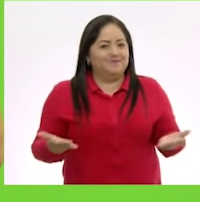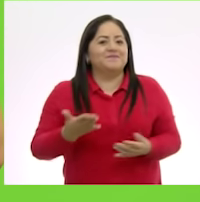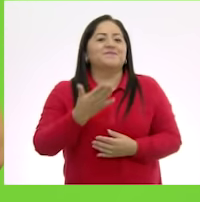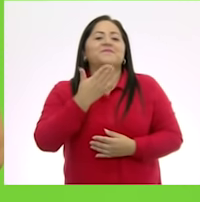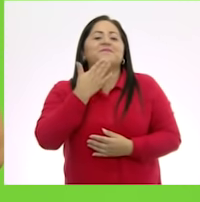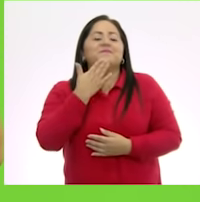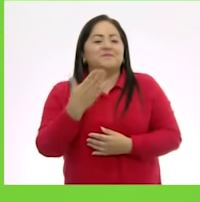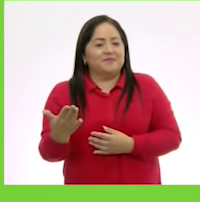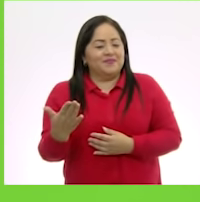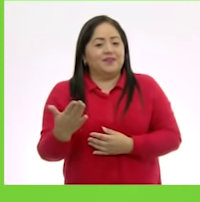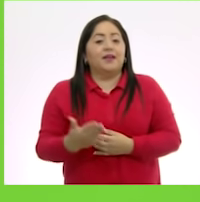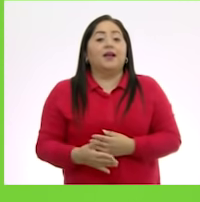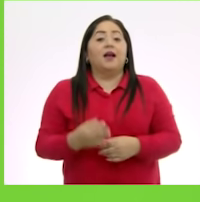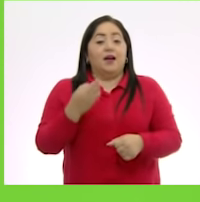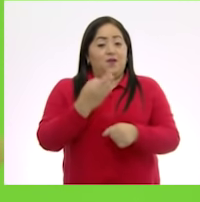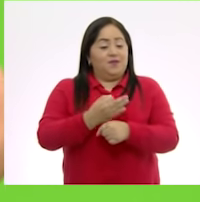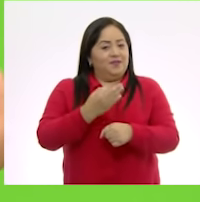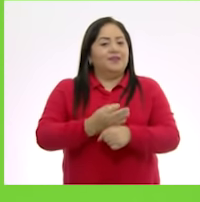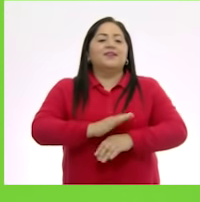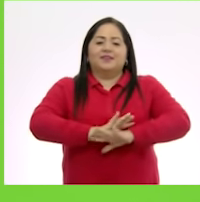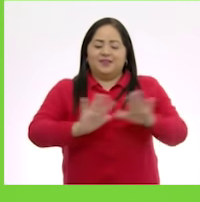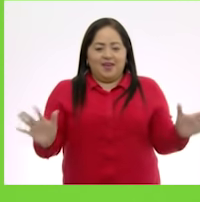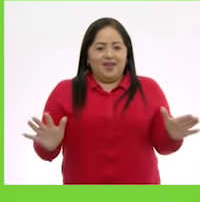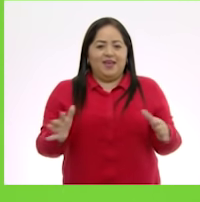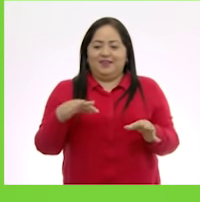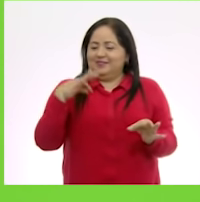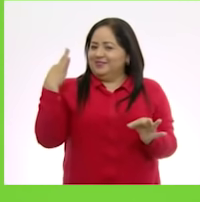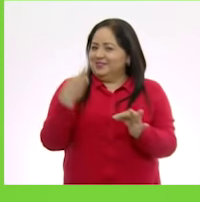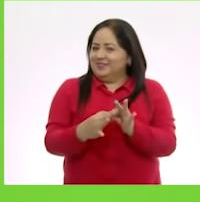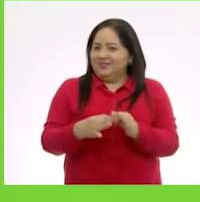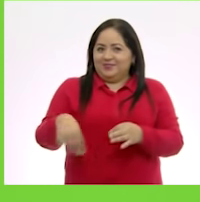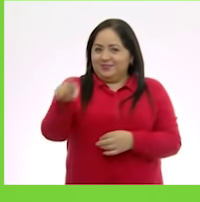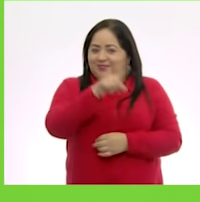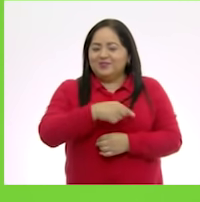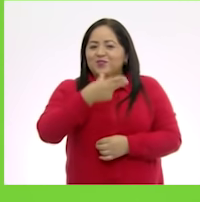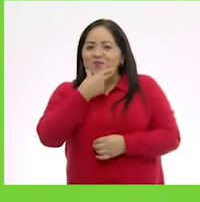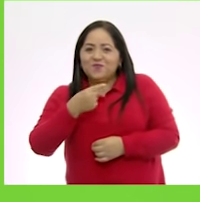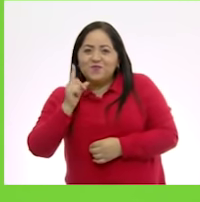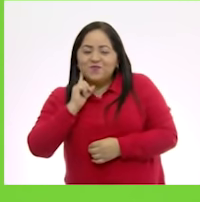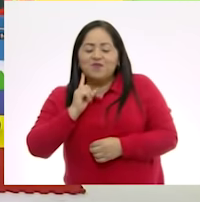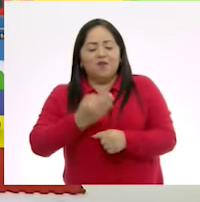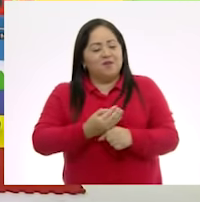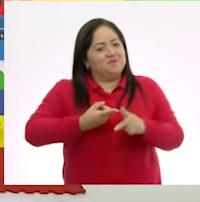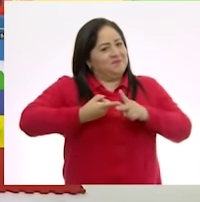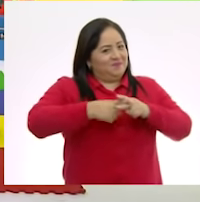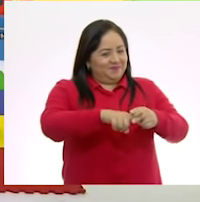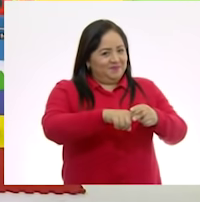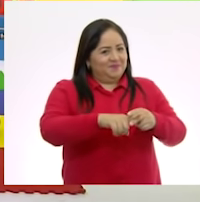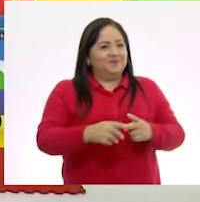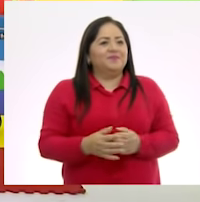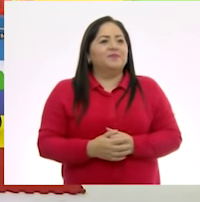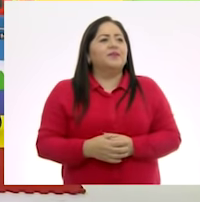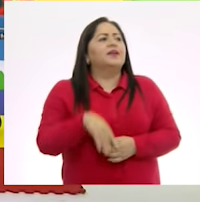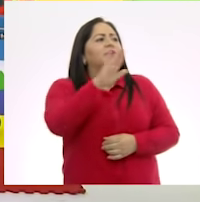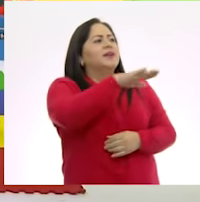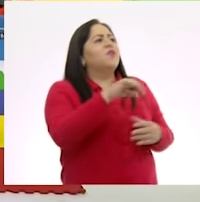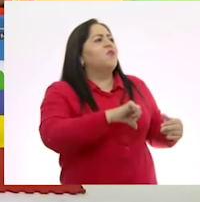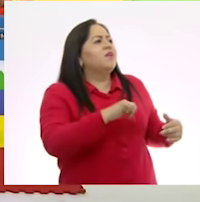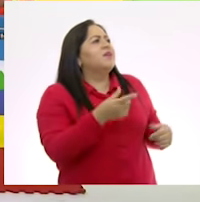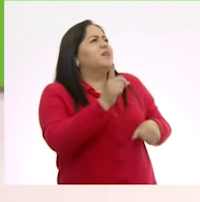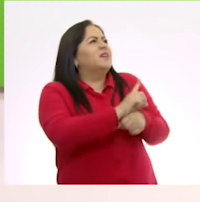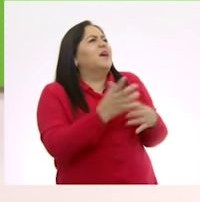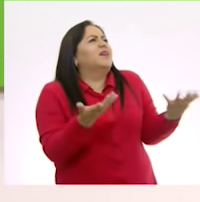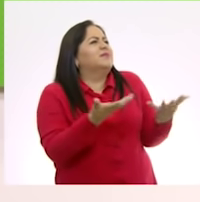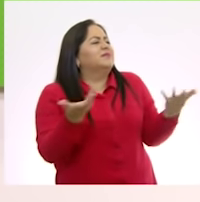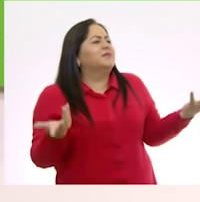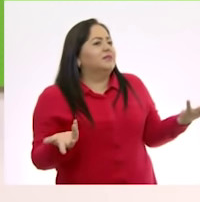muy bien! Entonces, ahora sí, estamos listas y listos. ¡Comenzamos! Carla, ¿qué vamos a hacer el día de